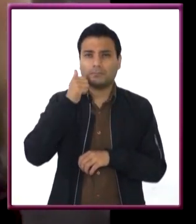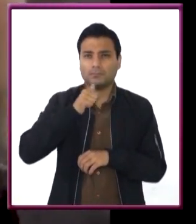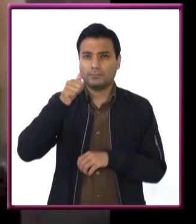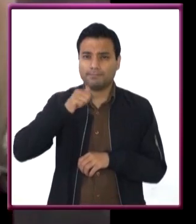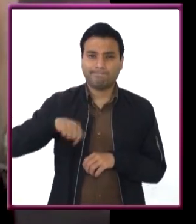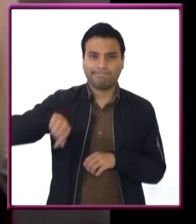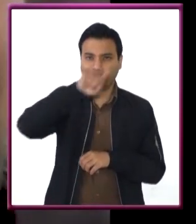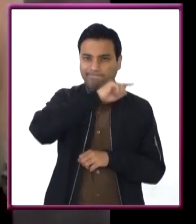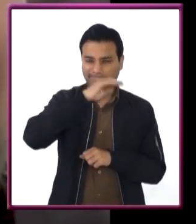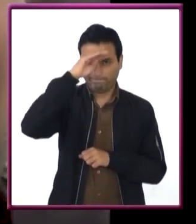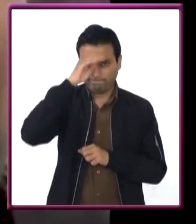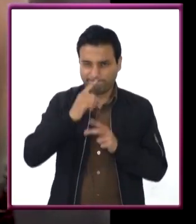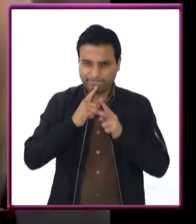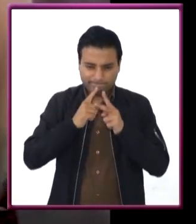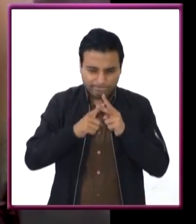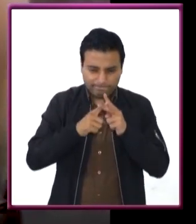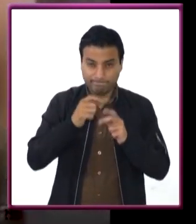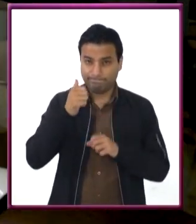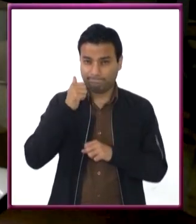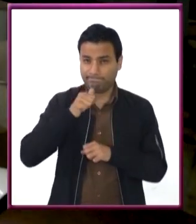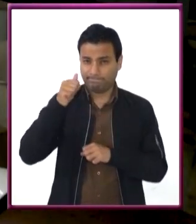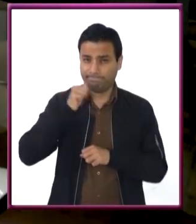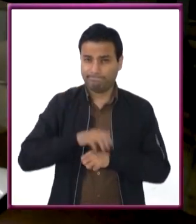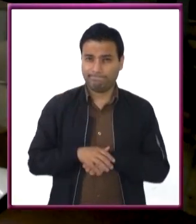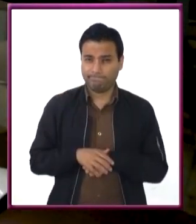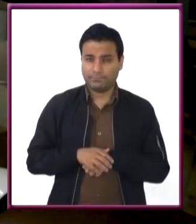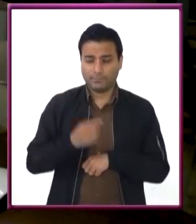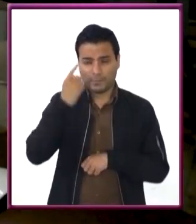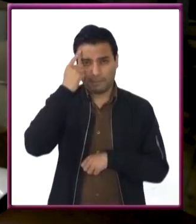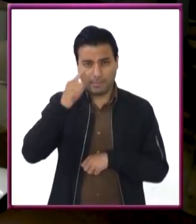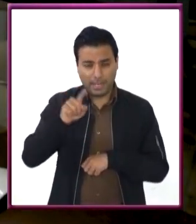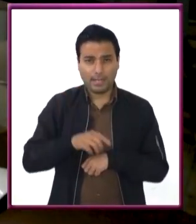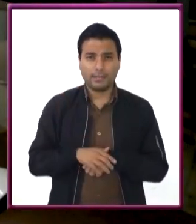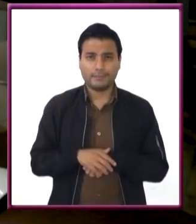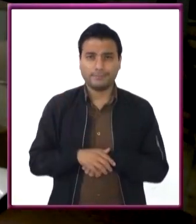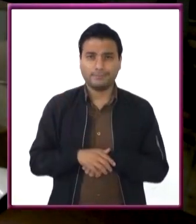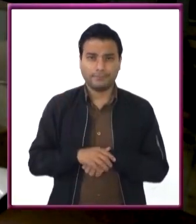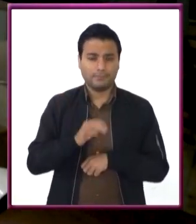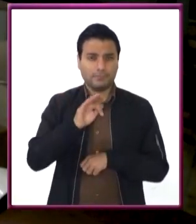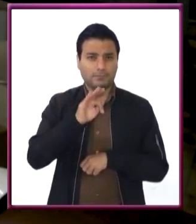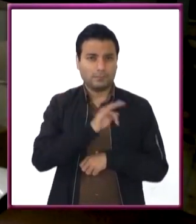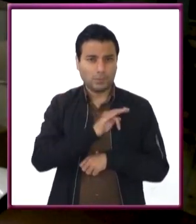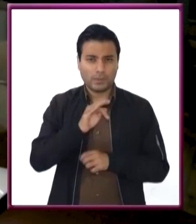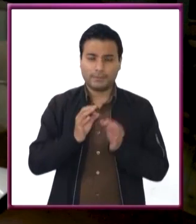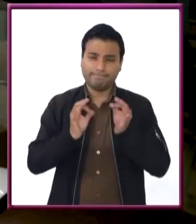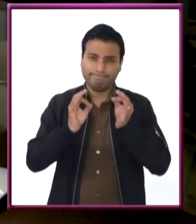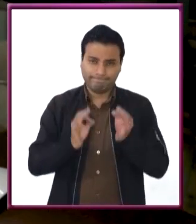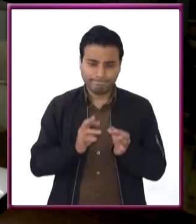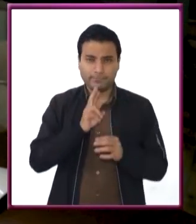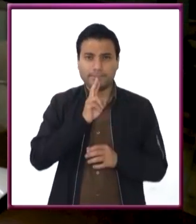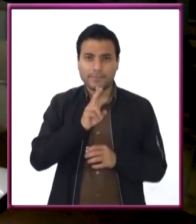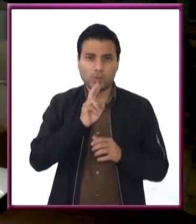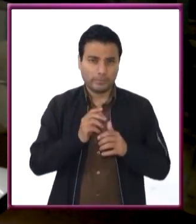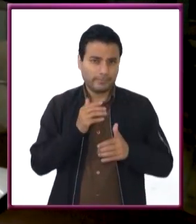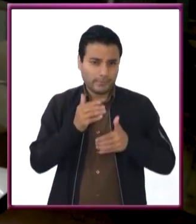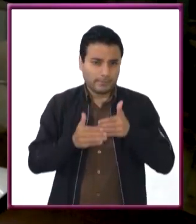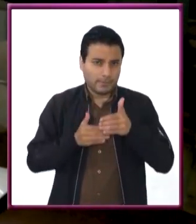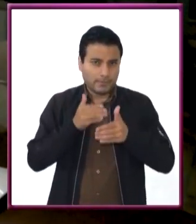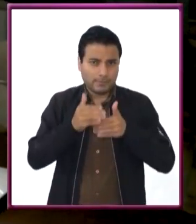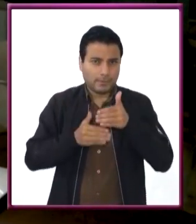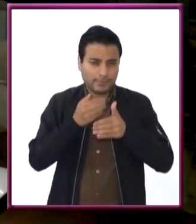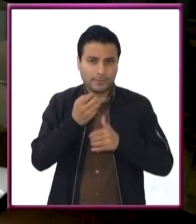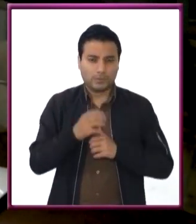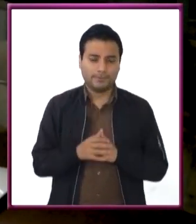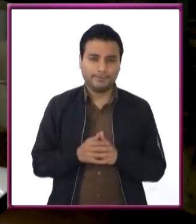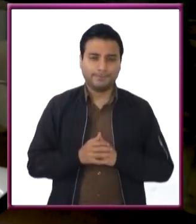que recurrir a nuestro pensamiento matemático para poder lidiar con esta carrera, como muchas otras, que sobre todo por